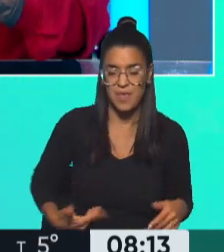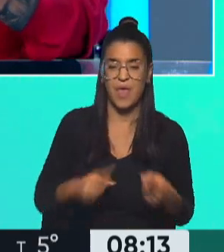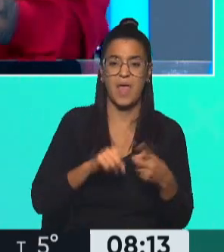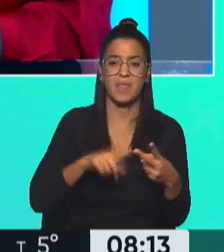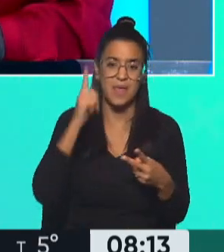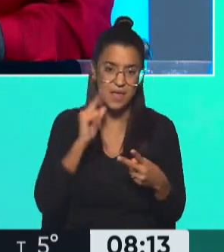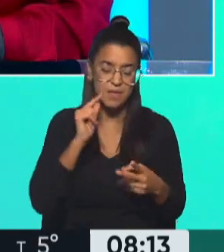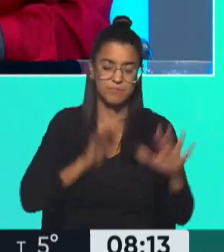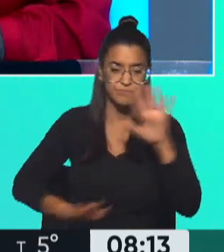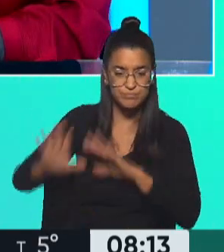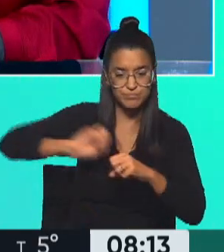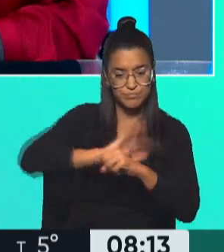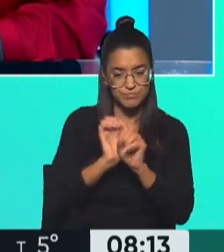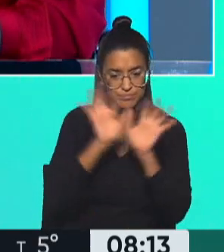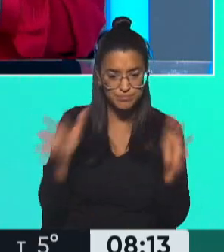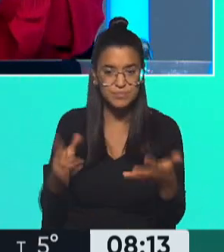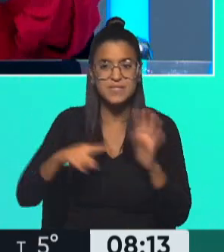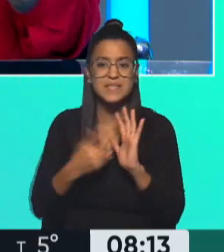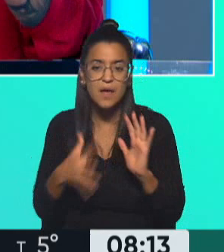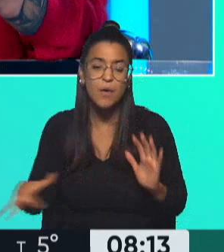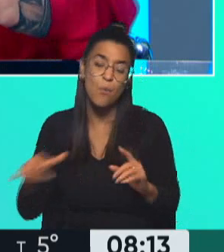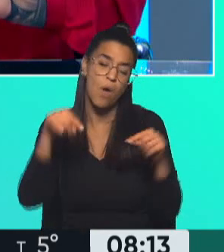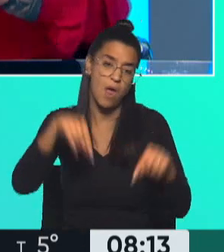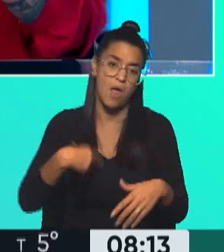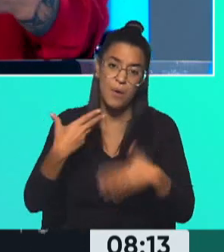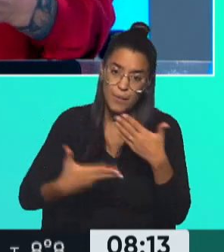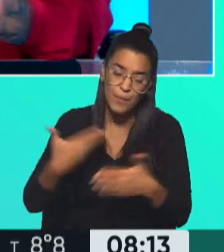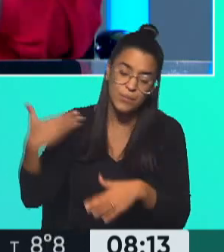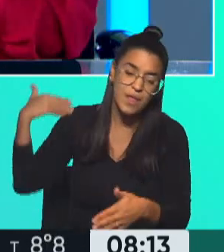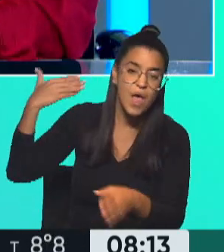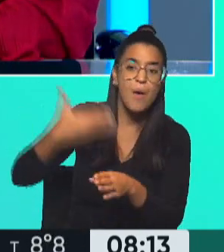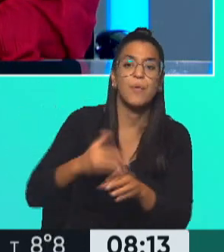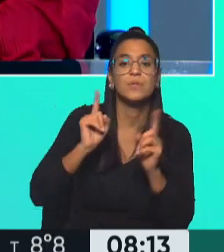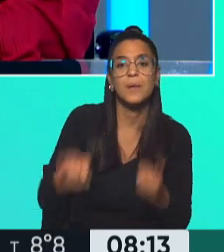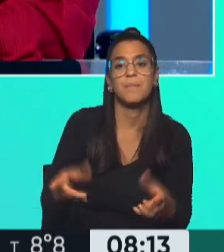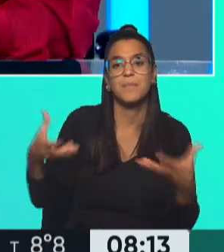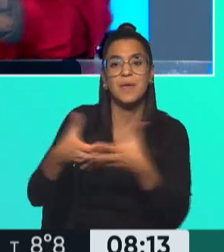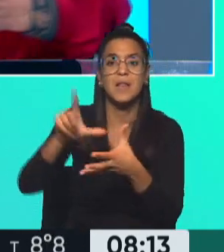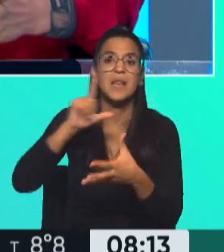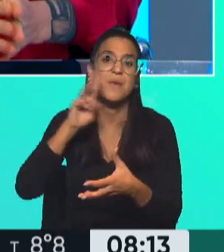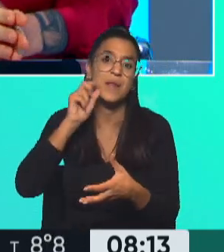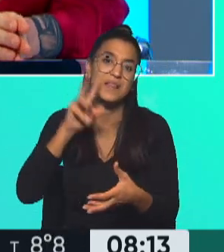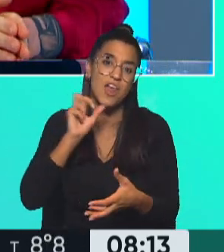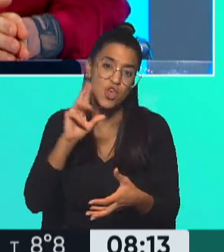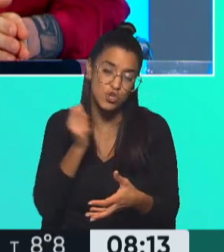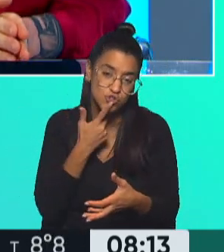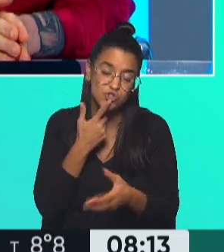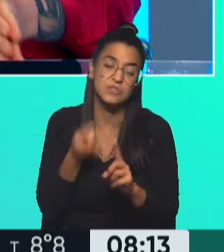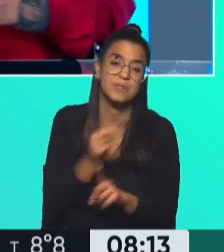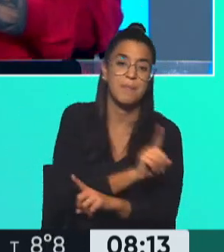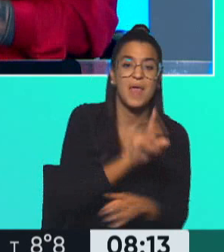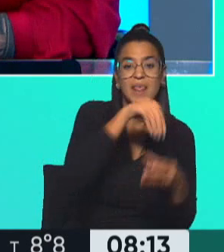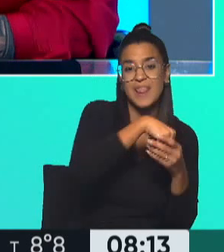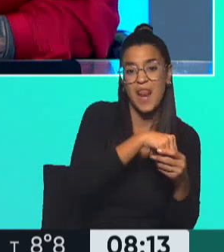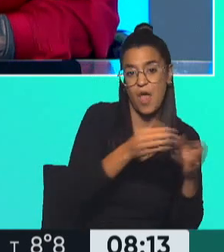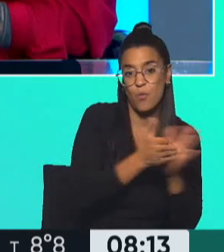gestionando la pandemia en el área metropolitana bueno pasó mucho y pasaron también los libertarios que lo corren por derecha y la interna por